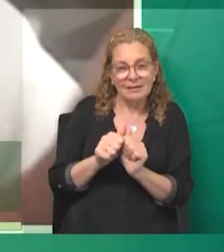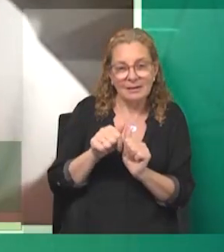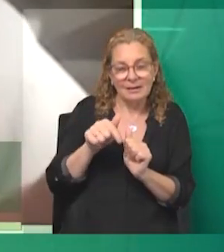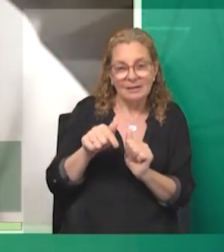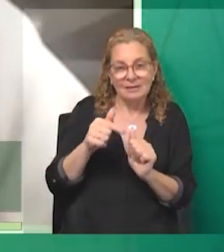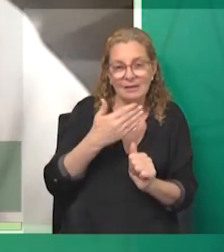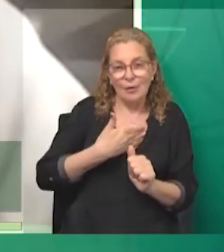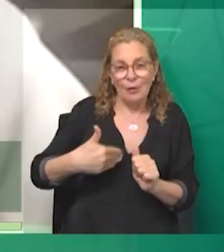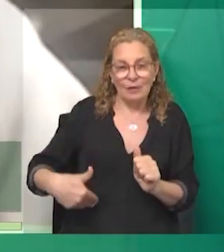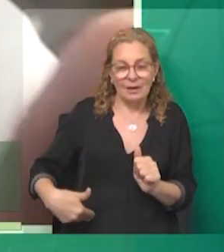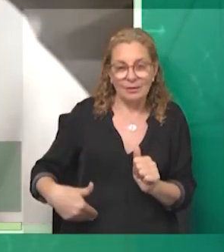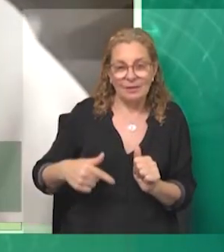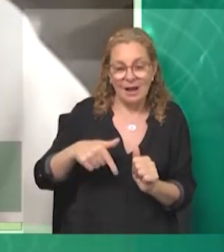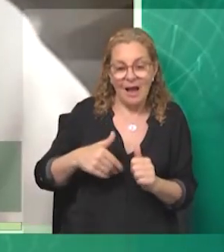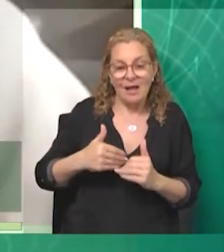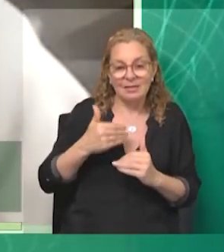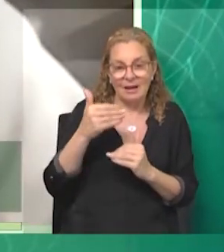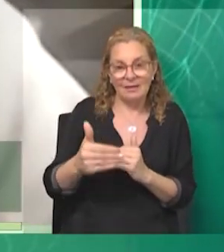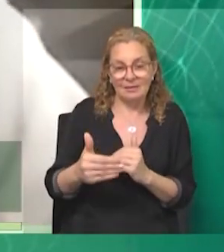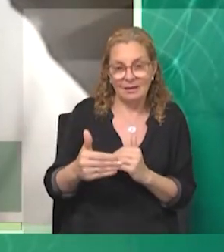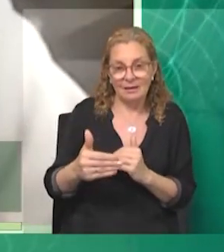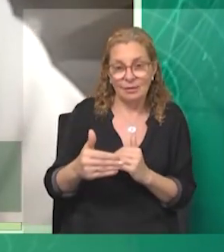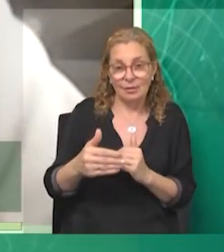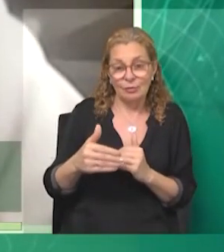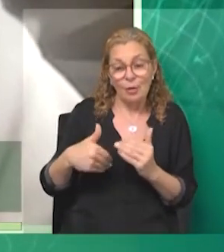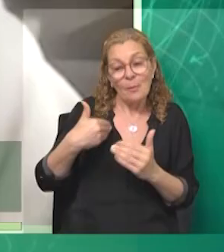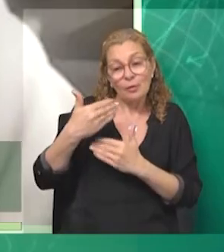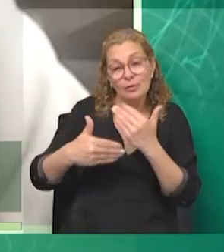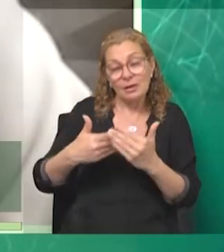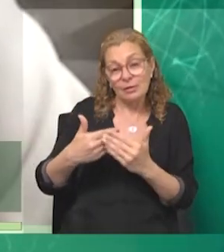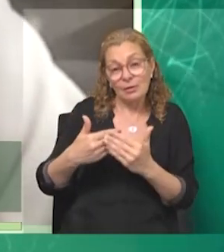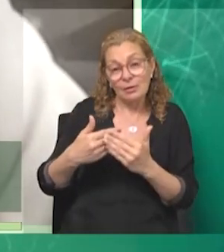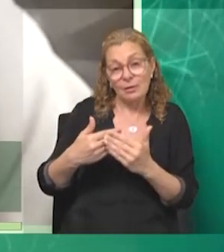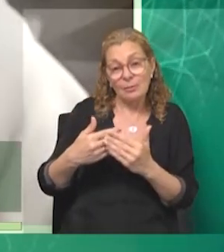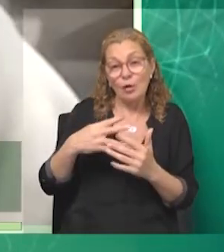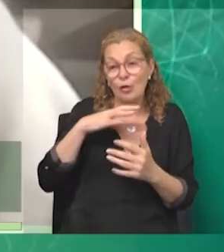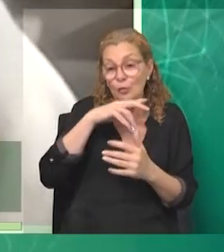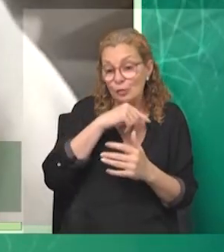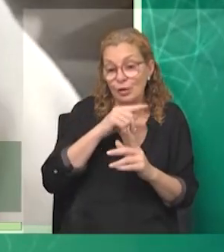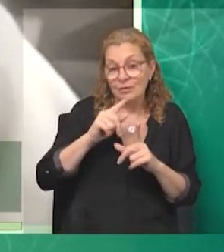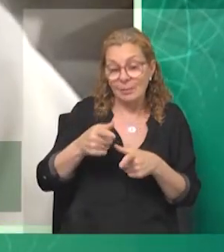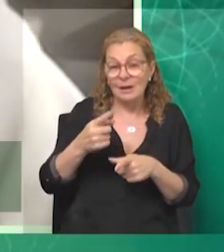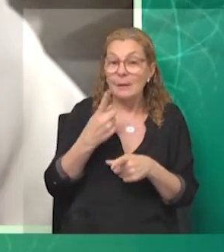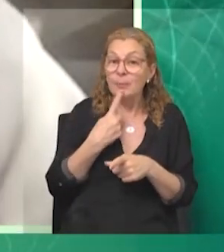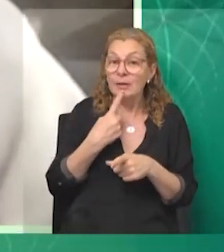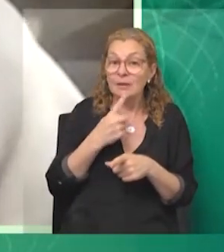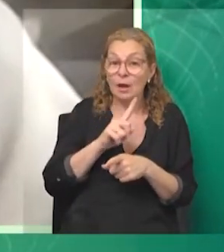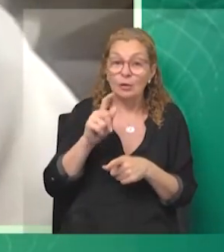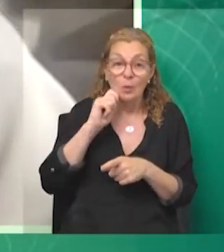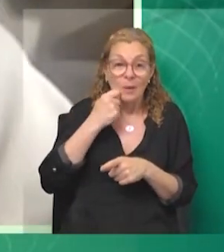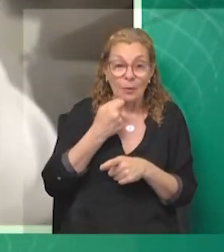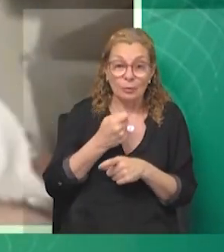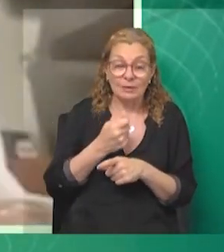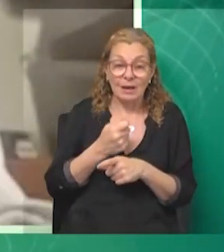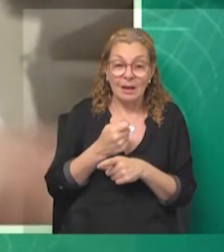este gobierno de a quien más No es cierto fue todo ese proceso que fue los hechos de corrupción la política que no me ha gustado la